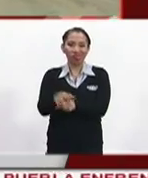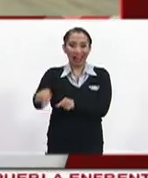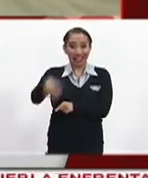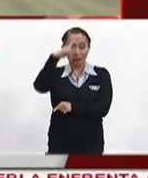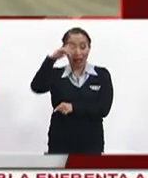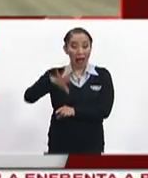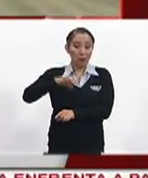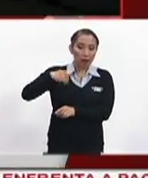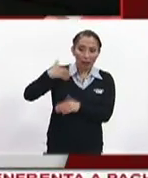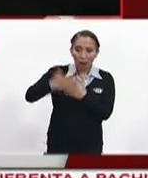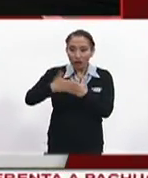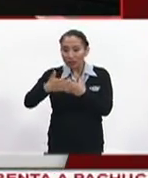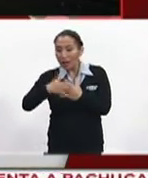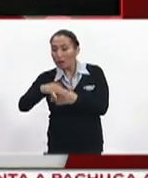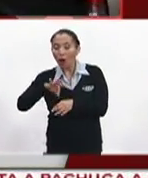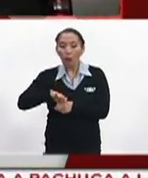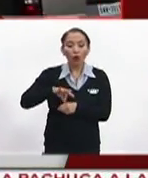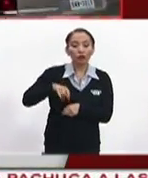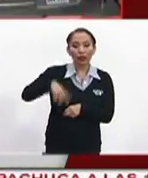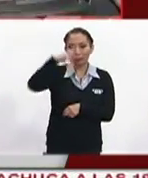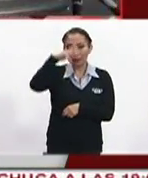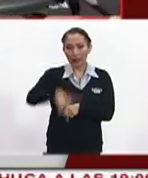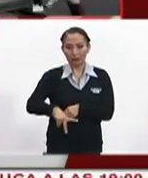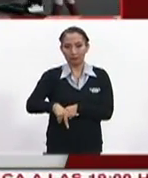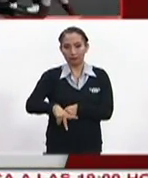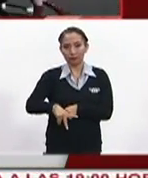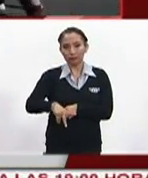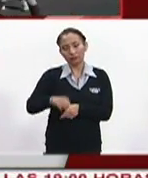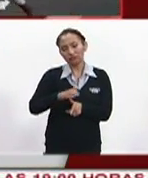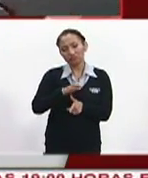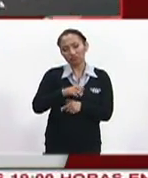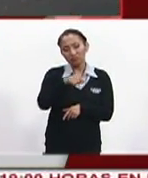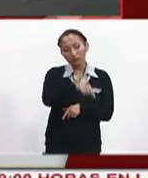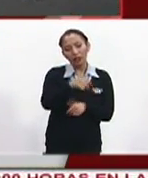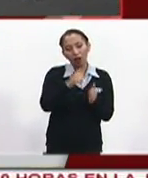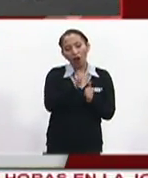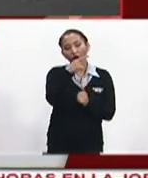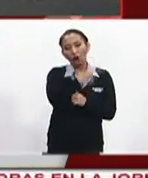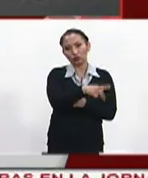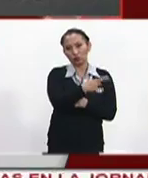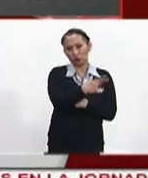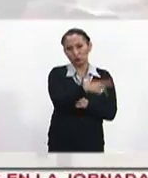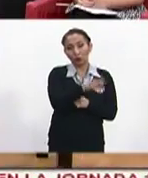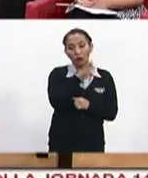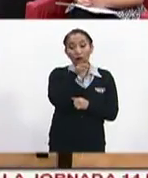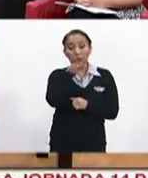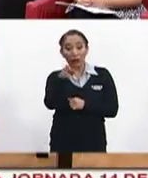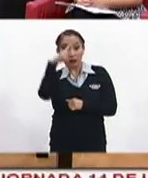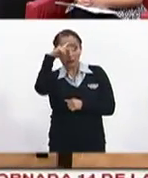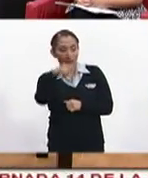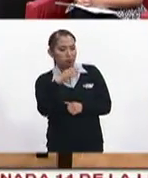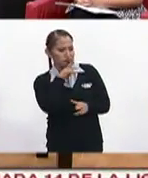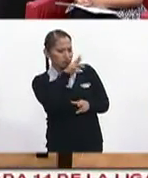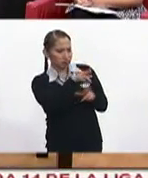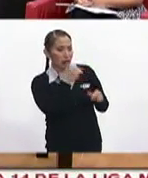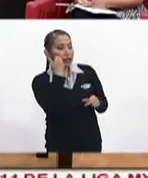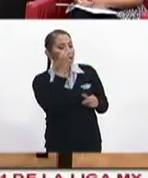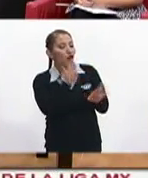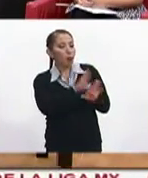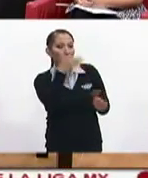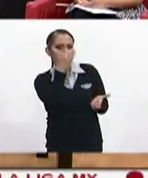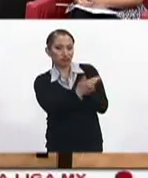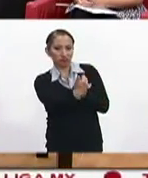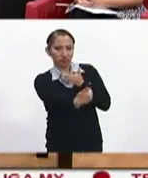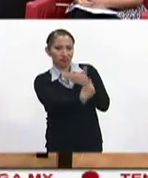presión aprovechándose de la coyuntura en México, ¿no? Entonces, mediante la respuesta del gobierno, pues lo que se intenta es un poco